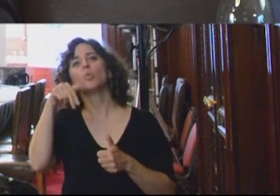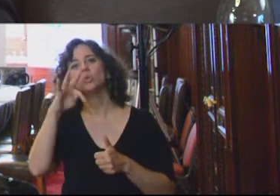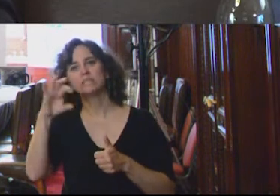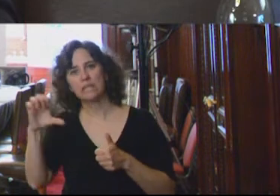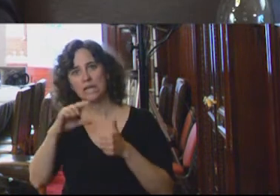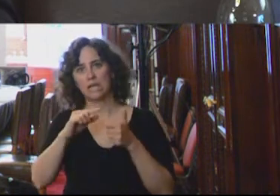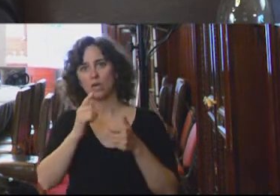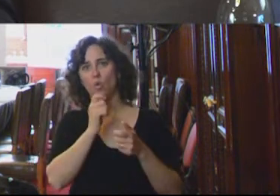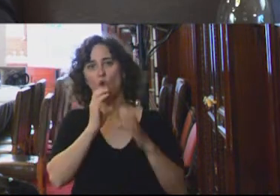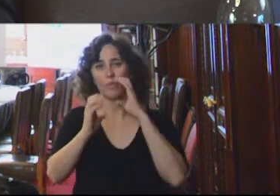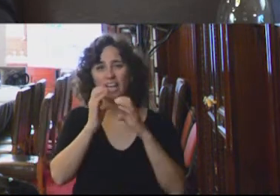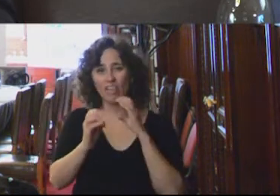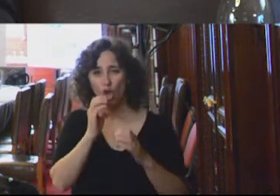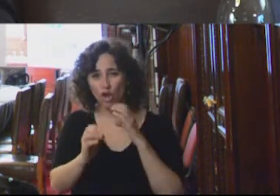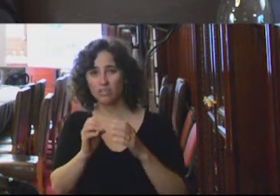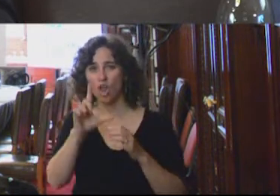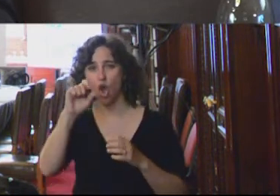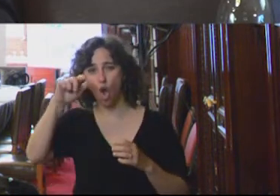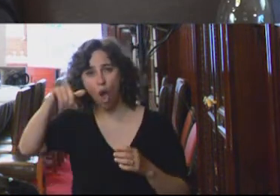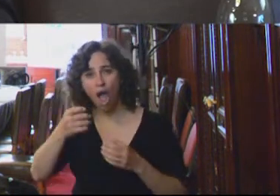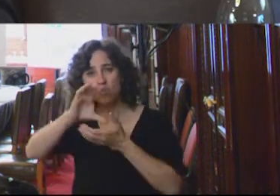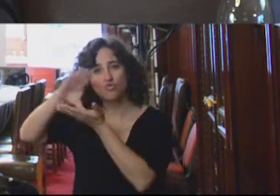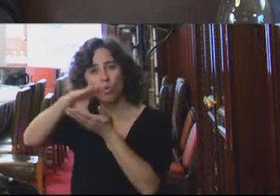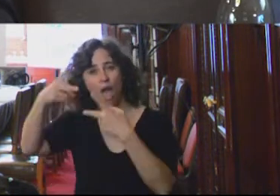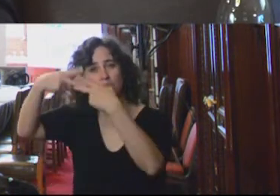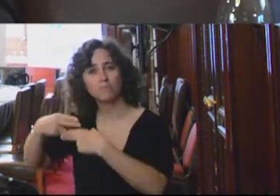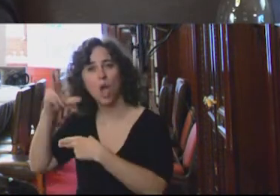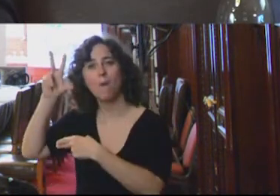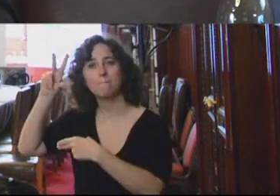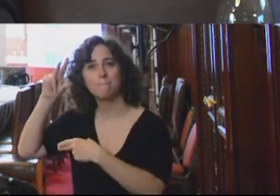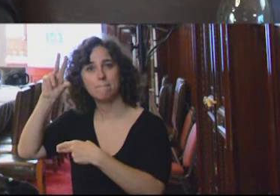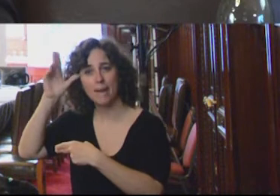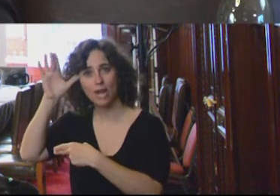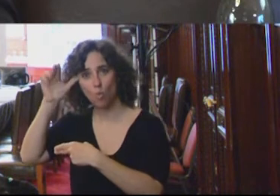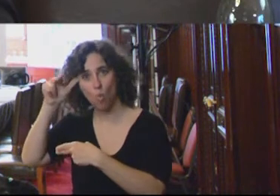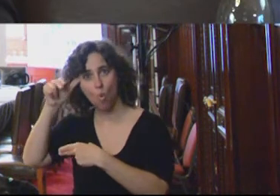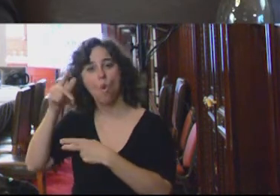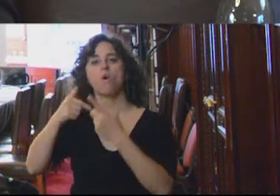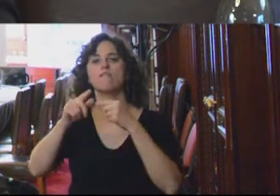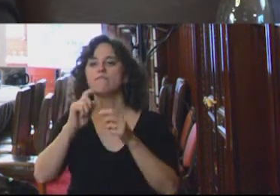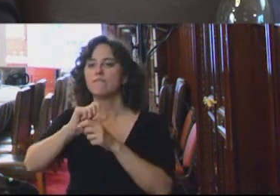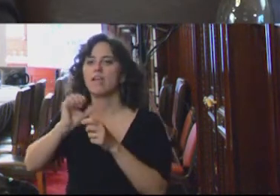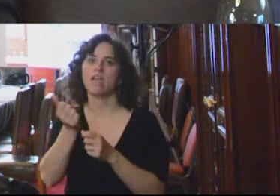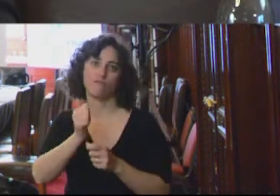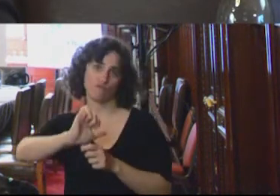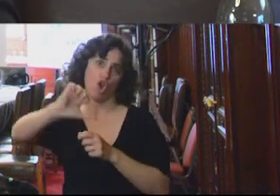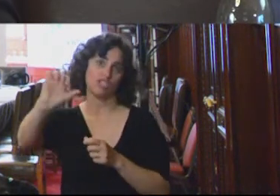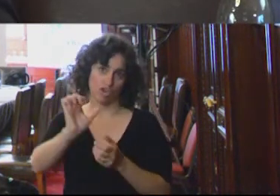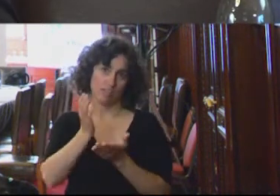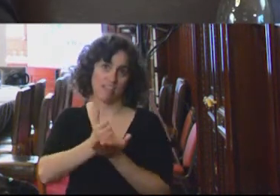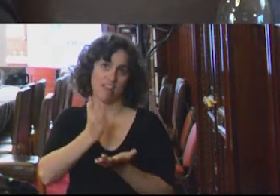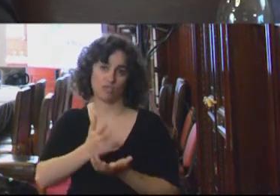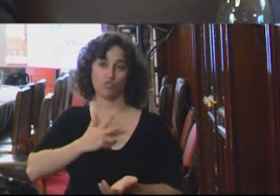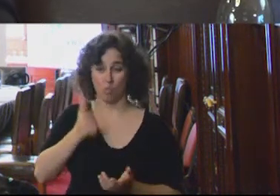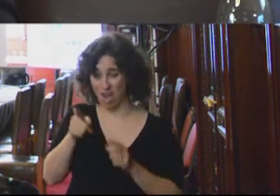un comunicador de Loja, ciudad fronteriza con el Perú, víctima de violaciones de derechos humanos durante la década de los 90,